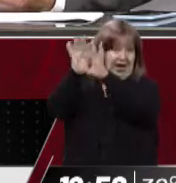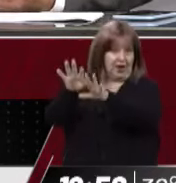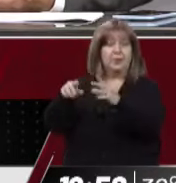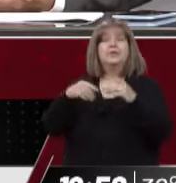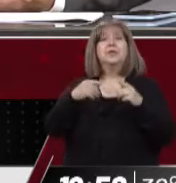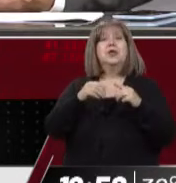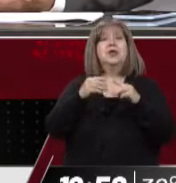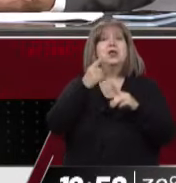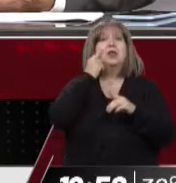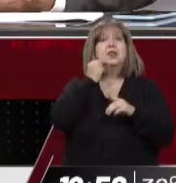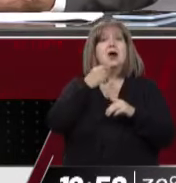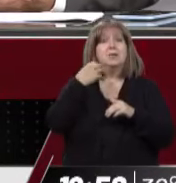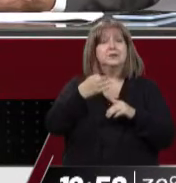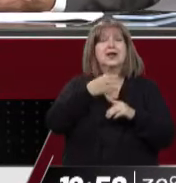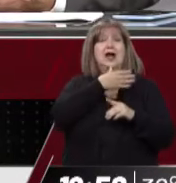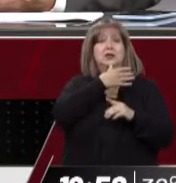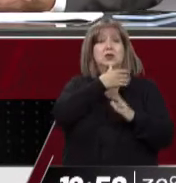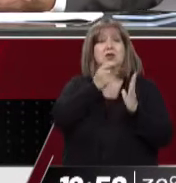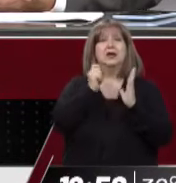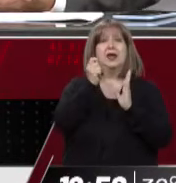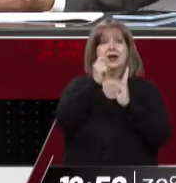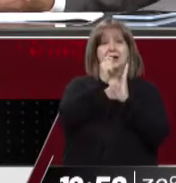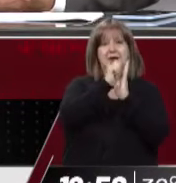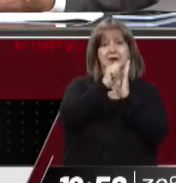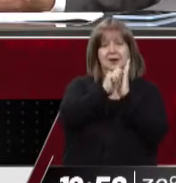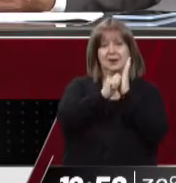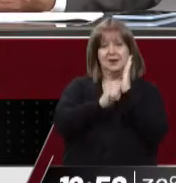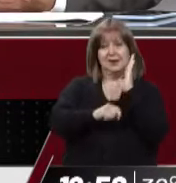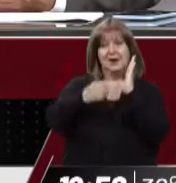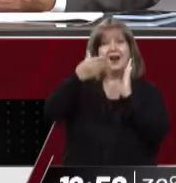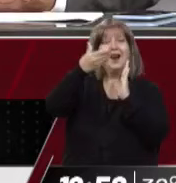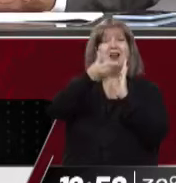hacerlo antes si quiere, pero todo parece indicar que va a ser finalmente el 14, el momento en